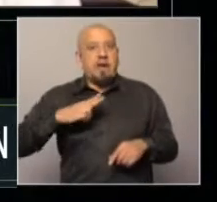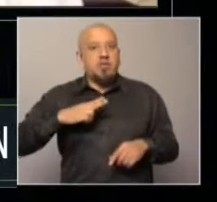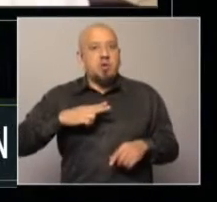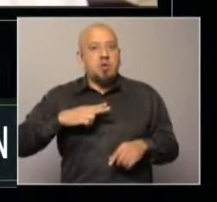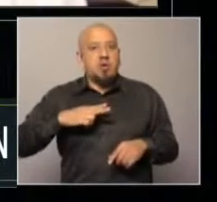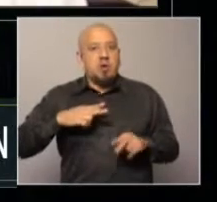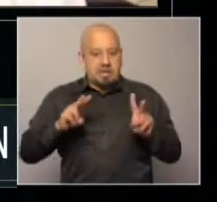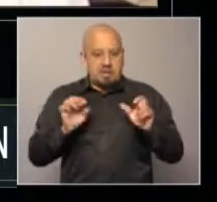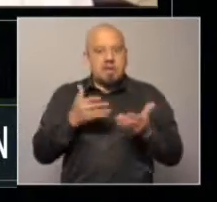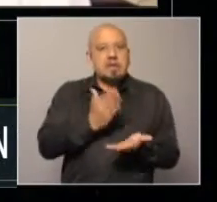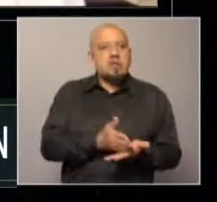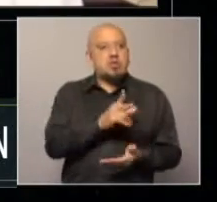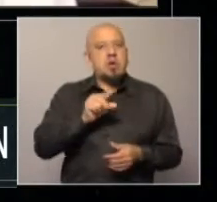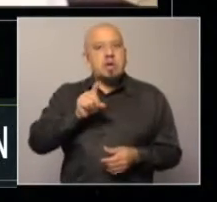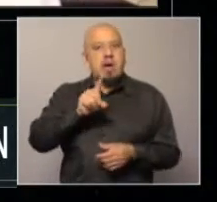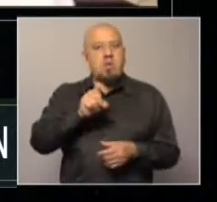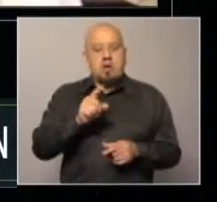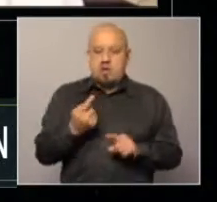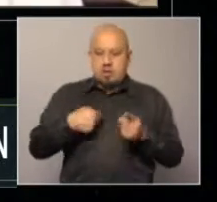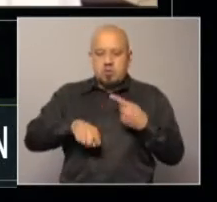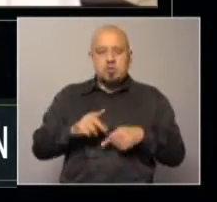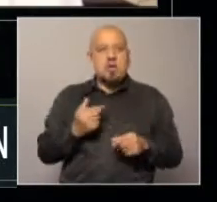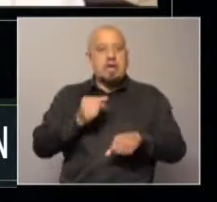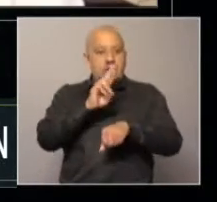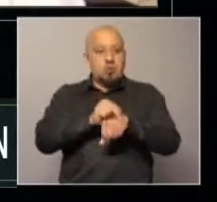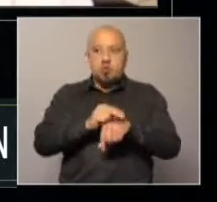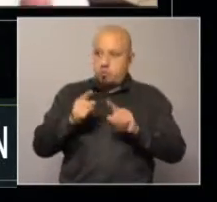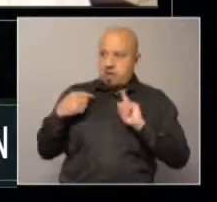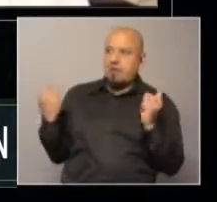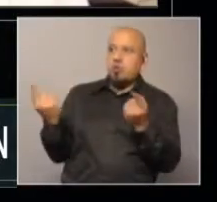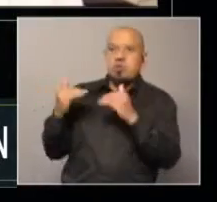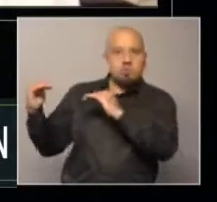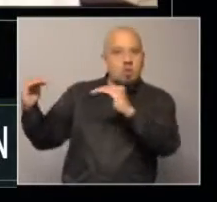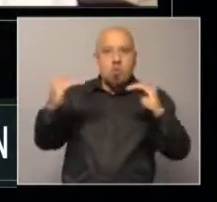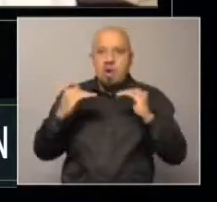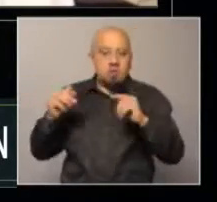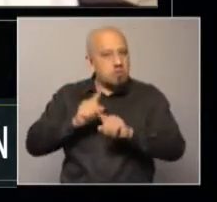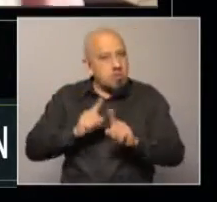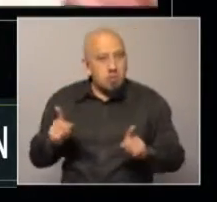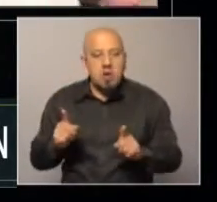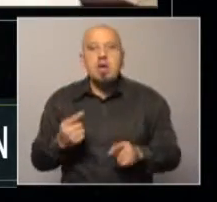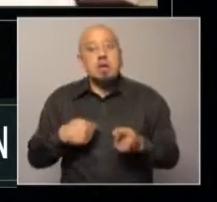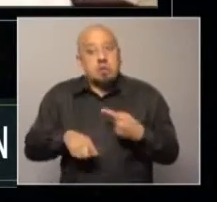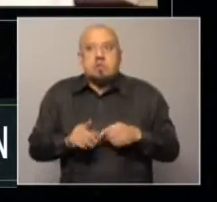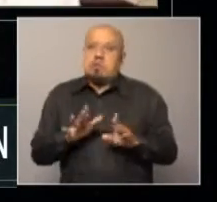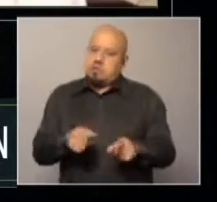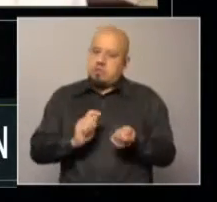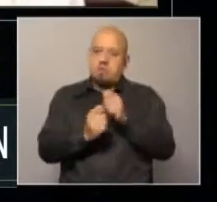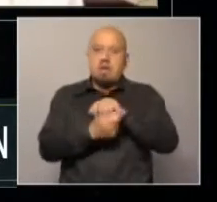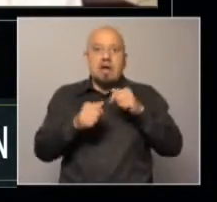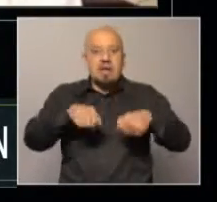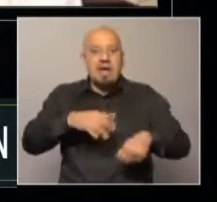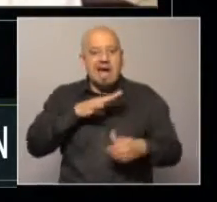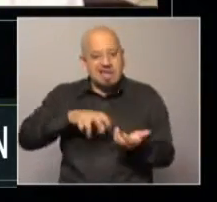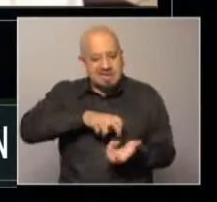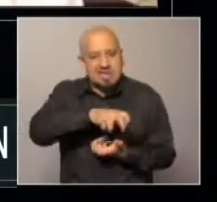son prioritarios respecto del uso comunitario. Y eso, ciertamente, en una crisis hídrica como la que tenemos